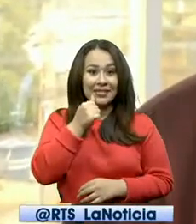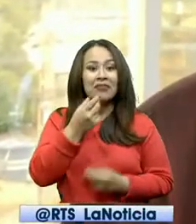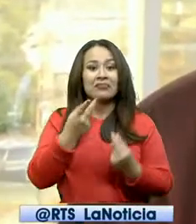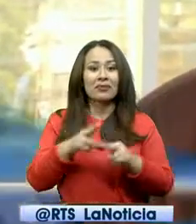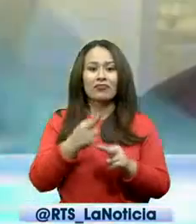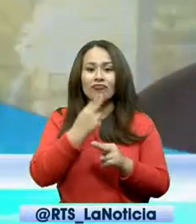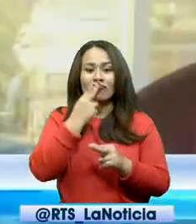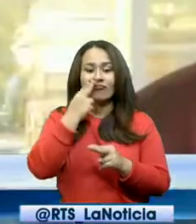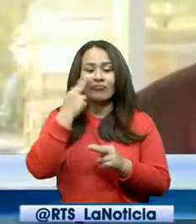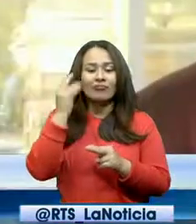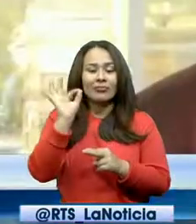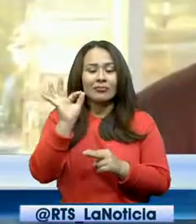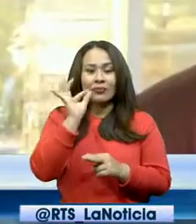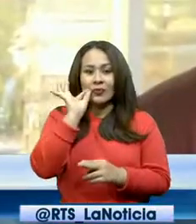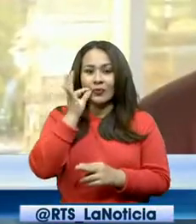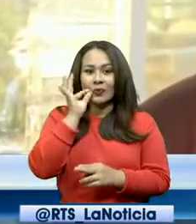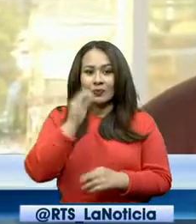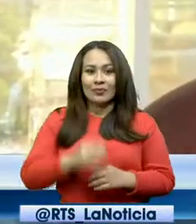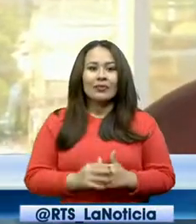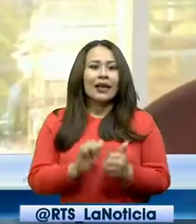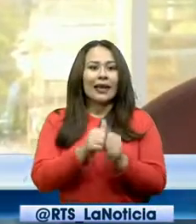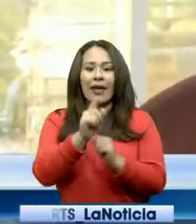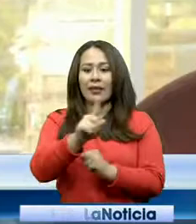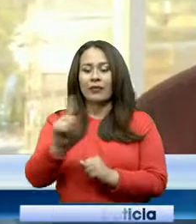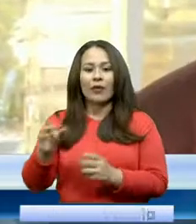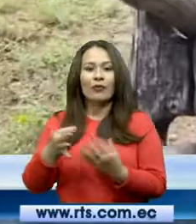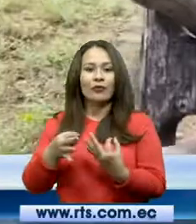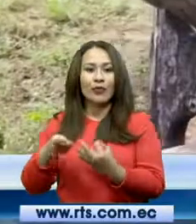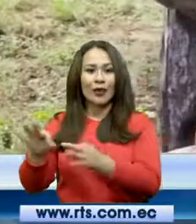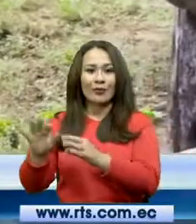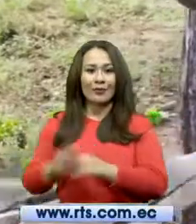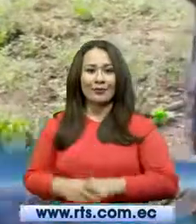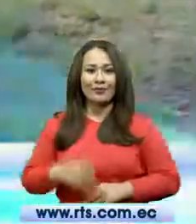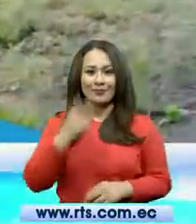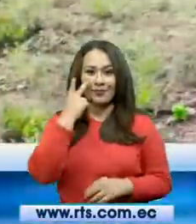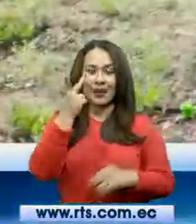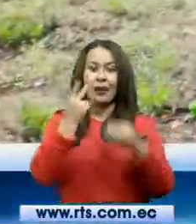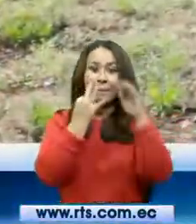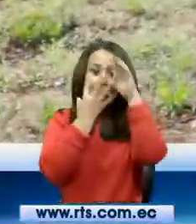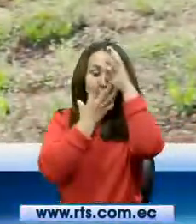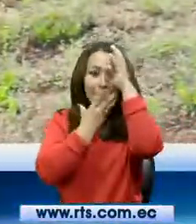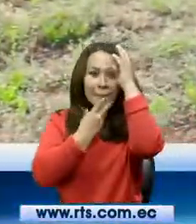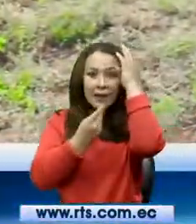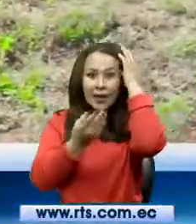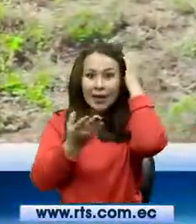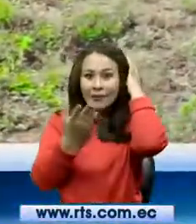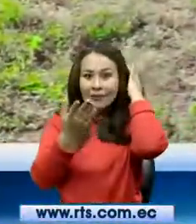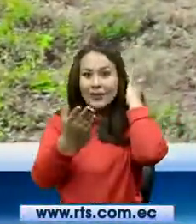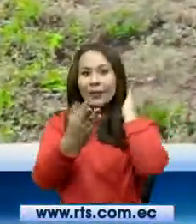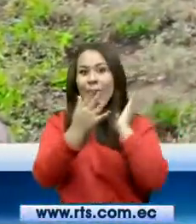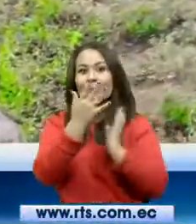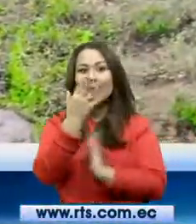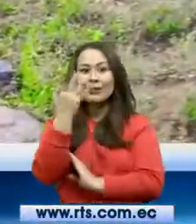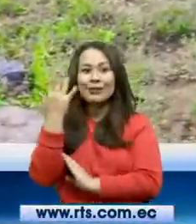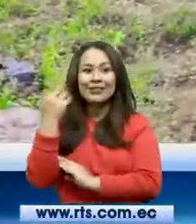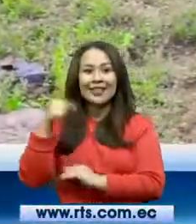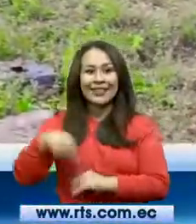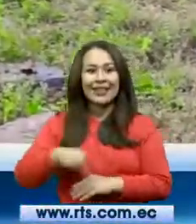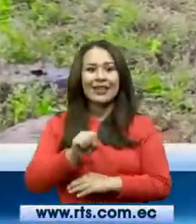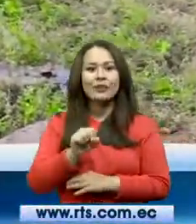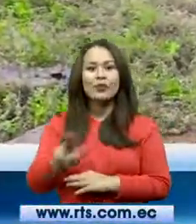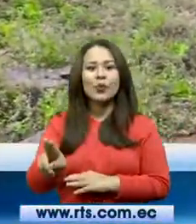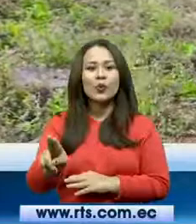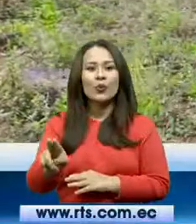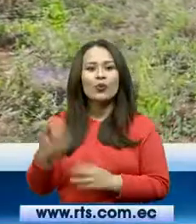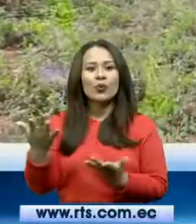olor, tiene muy buen sabor. Y cada una tiene su estilo diferente. Estas son las maravillas del Bosque Seco, ubicado al sur del país, especialmente en